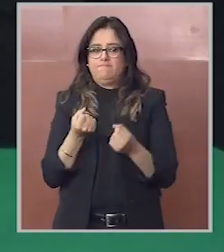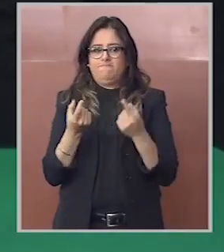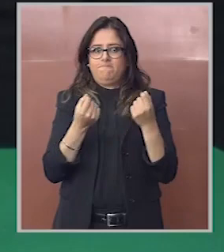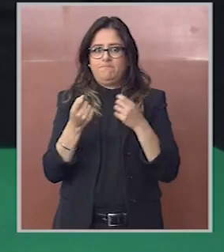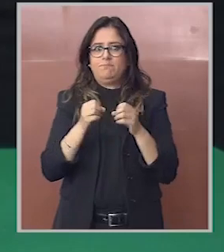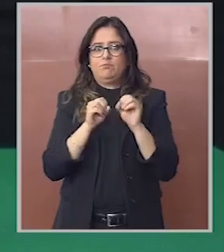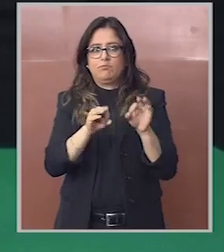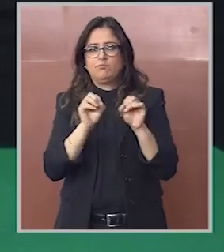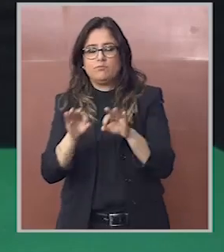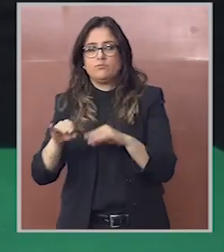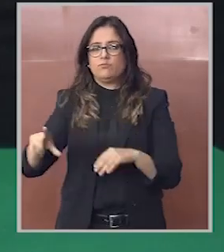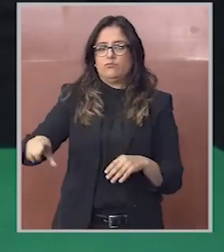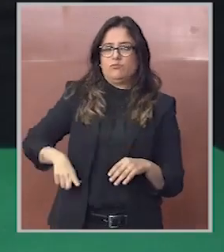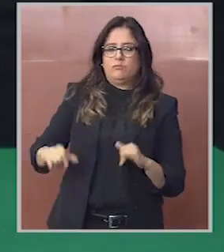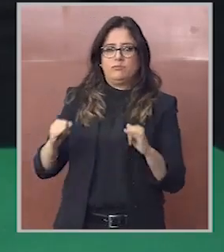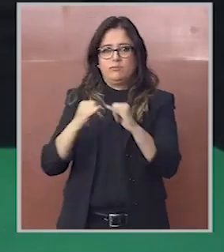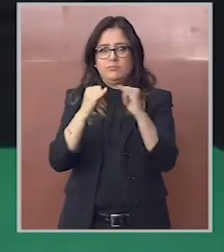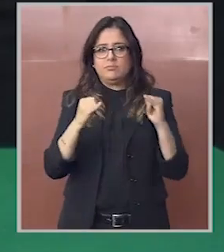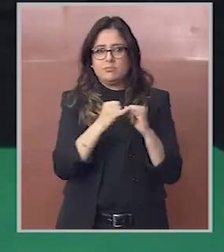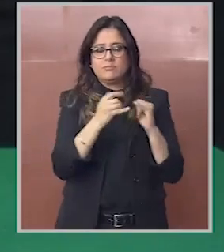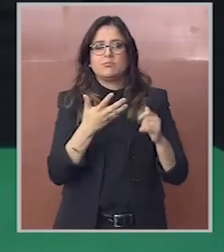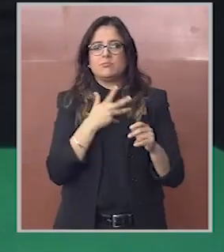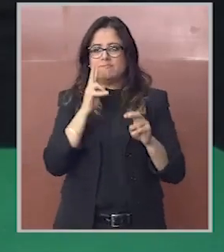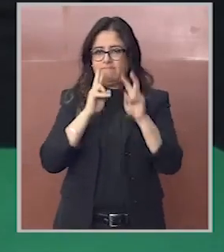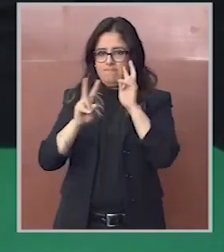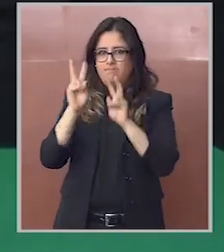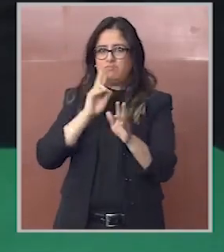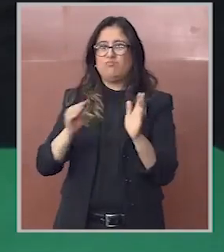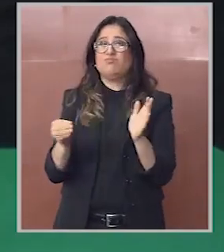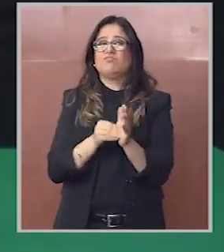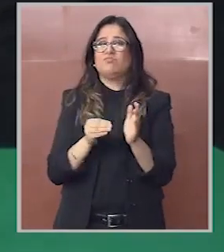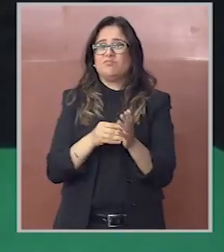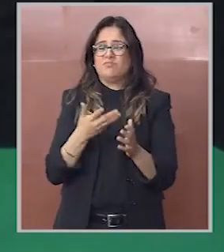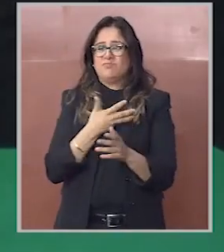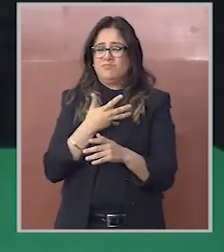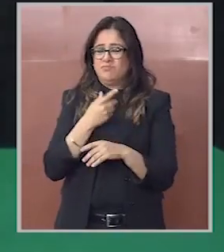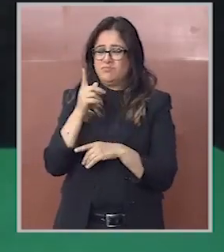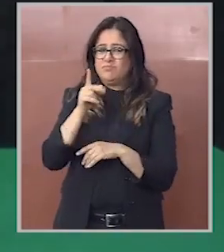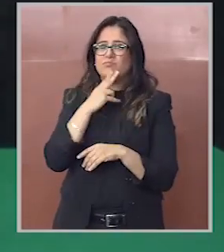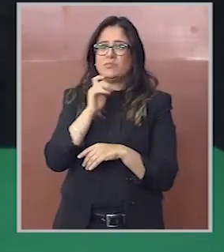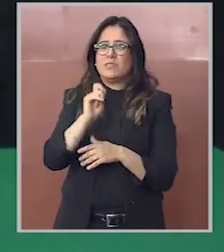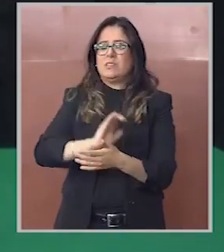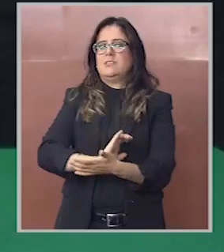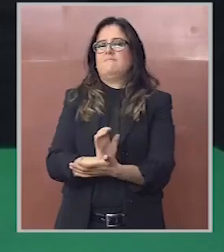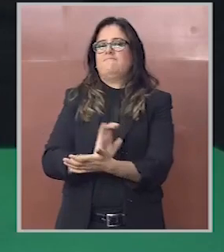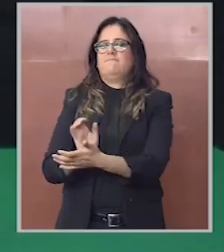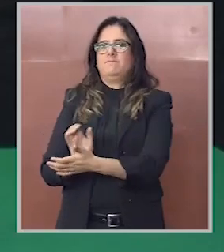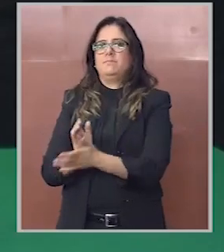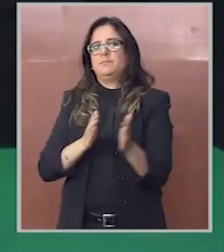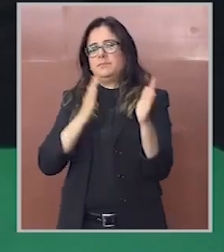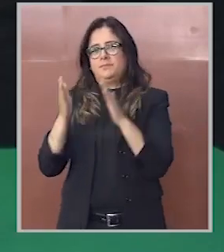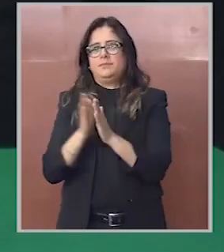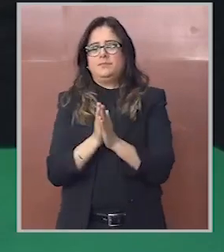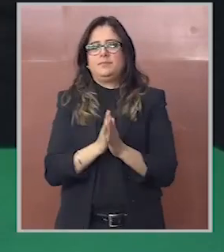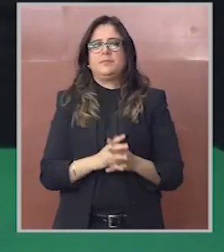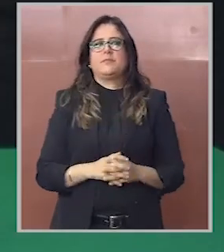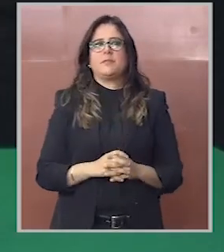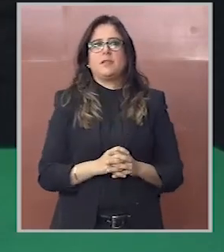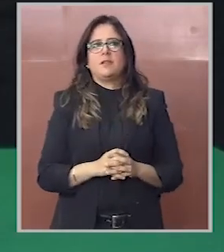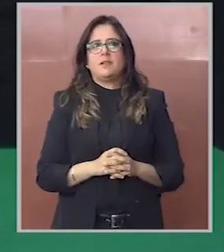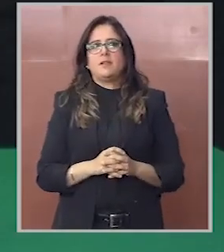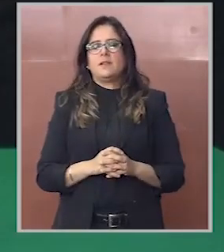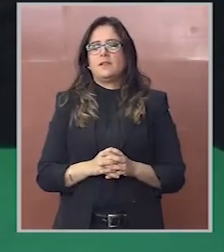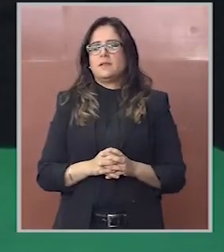con mucha mayor frecuencia la discriminación adelante y para terminar No qué hacer yo le